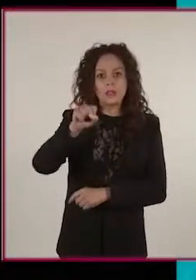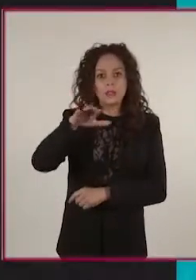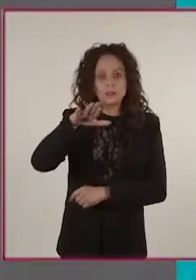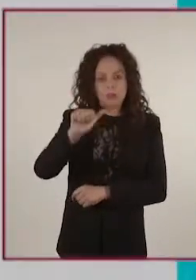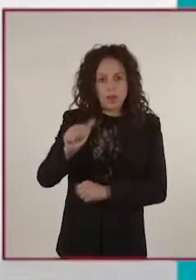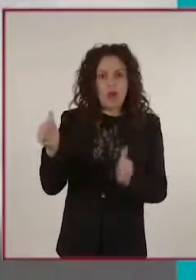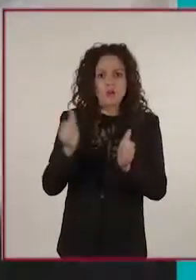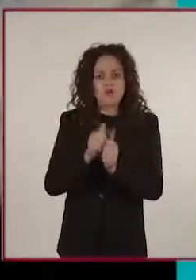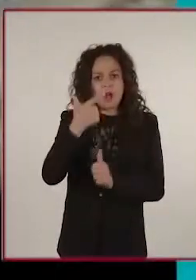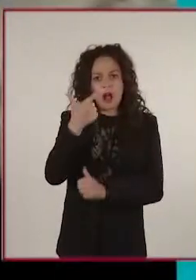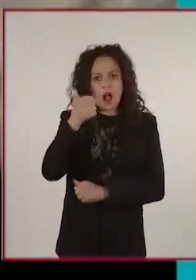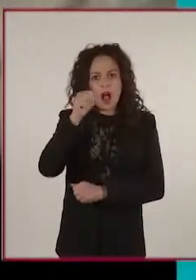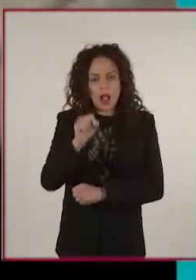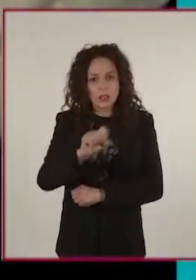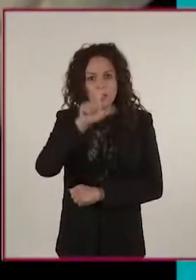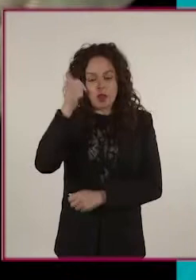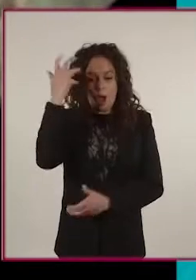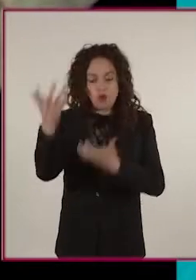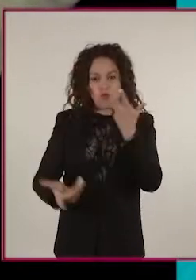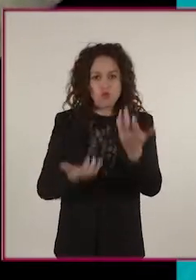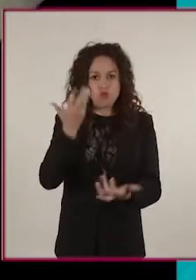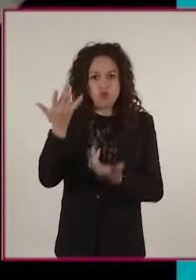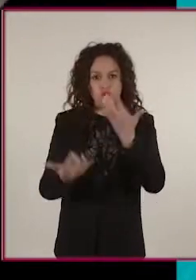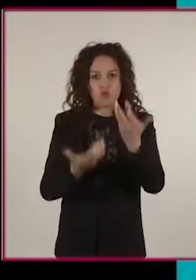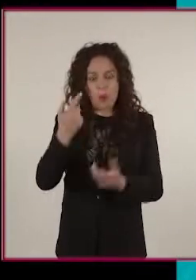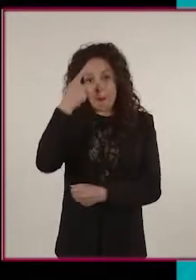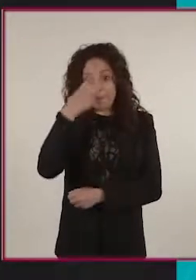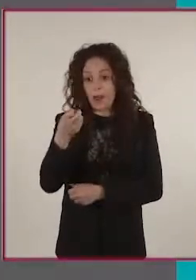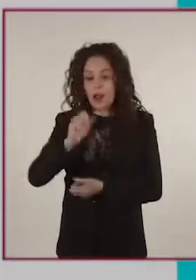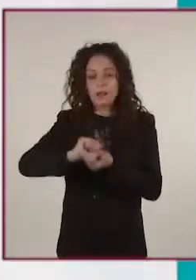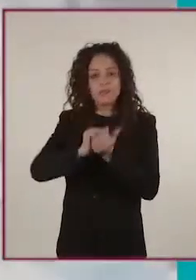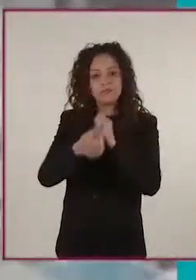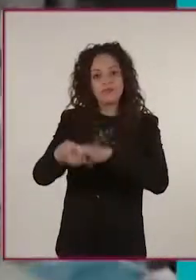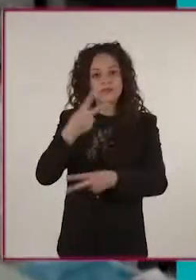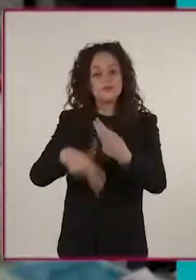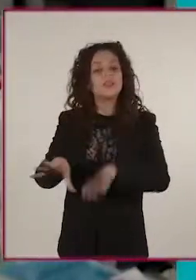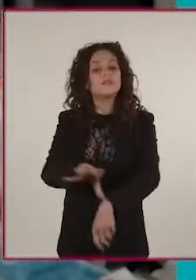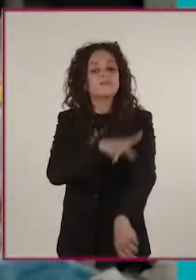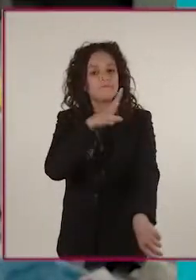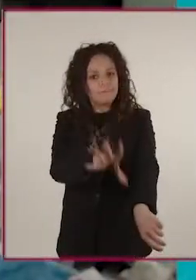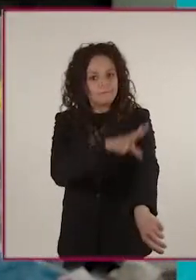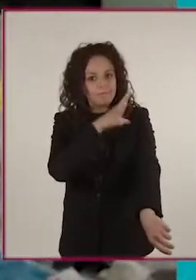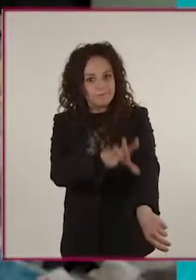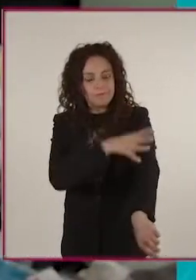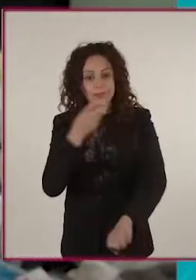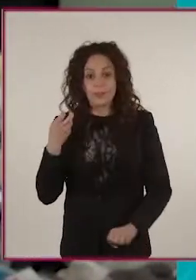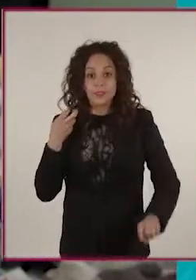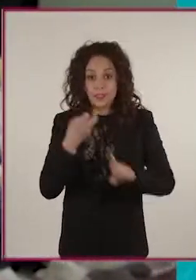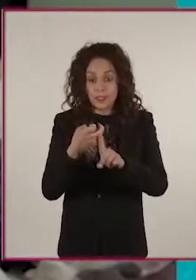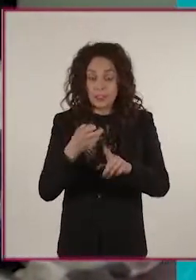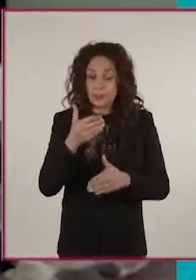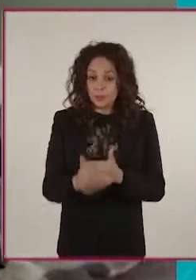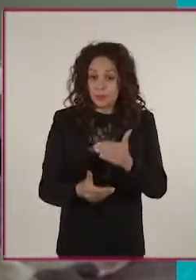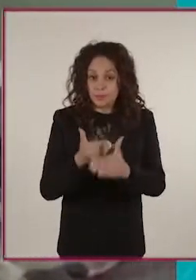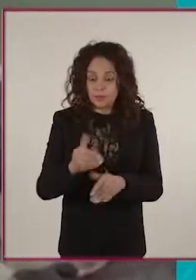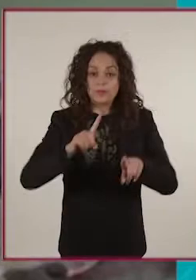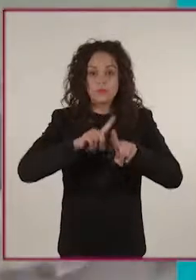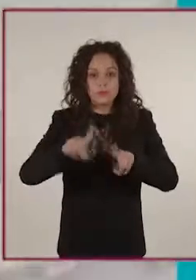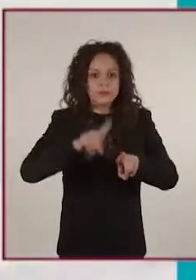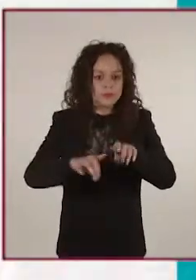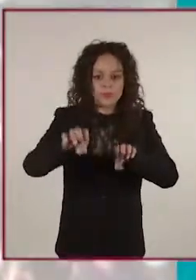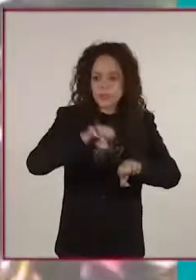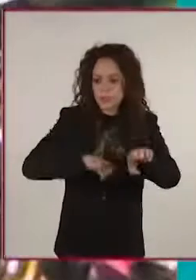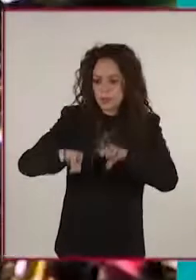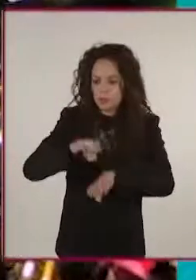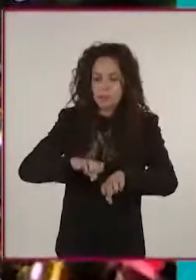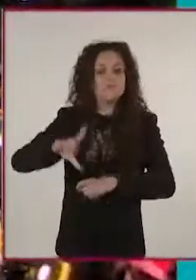producir gases que después son quemados para generar energía. Como parte del proceso, distintas compañías,